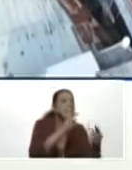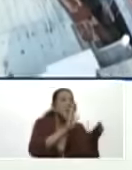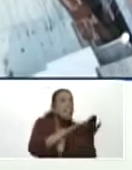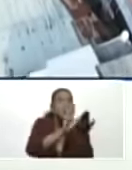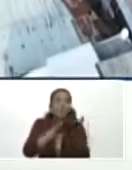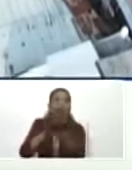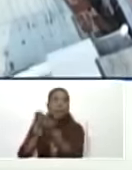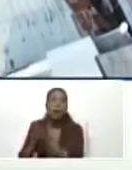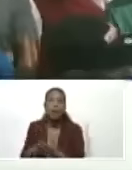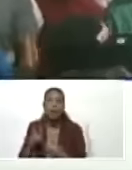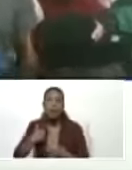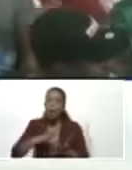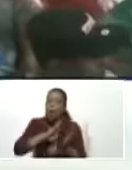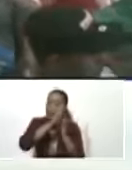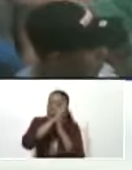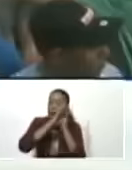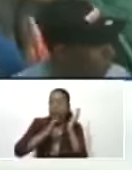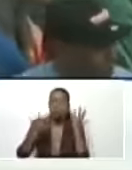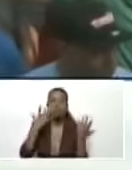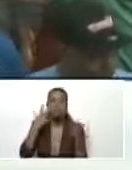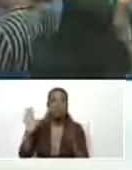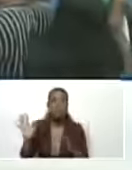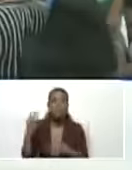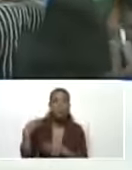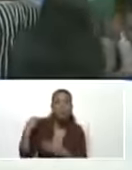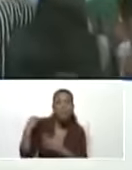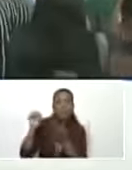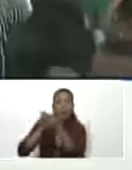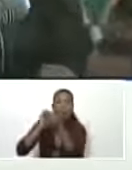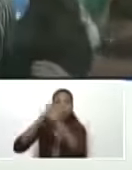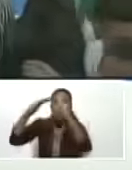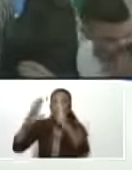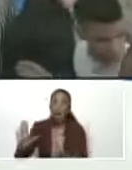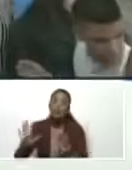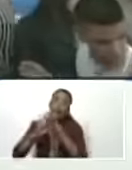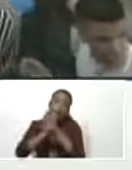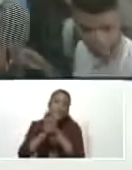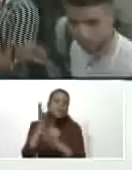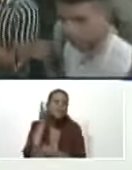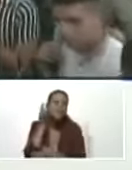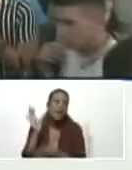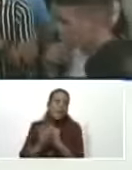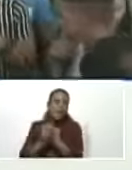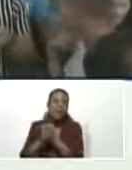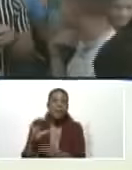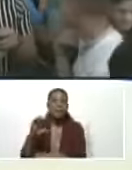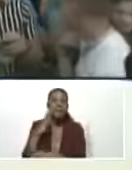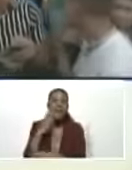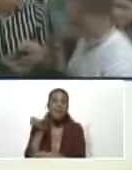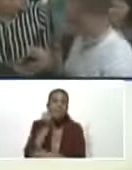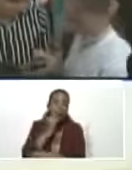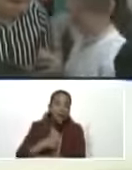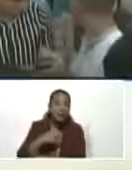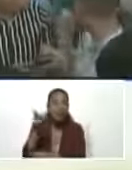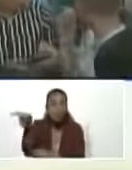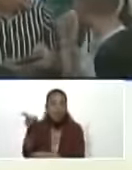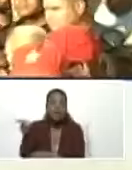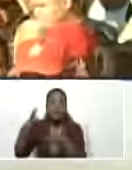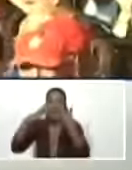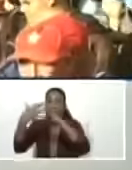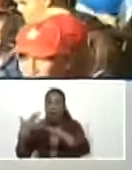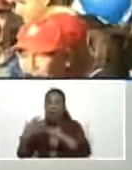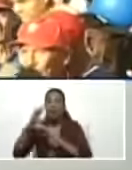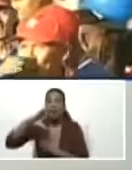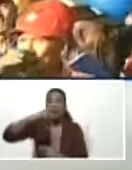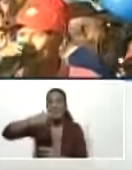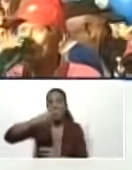Porque si alguien se acuesta a dormir temprano, yo sé que la gente va, me lo contaba una compañera de Valencia, de allá del barrio La